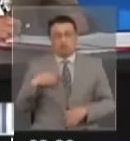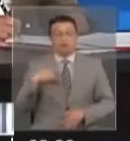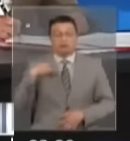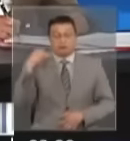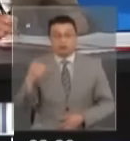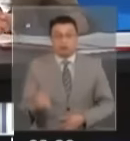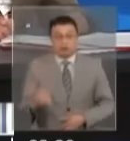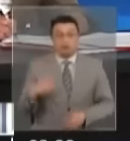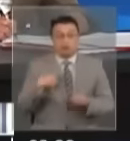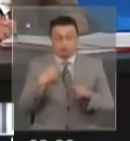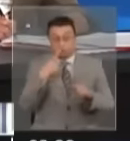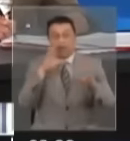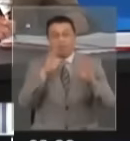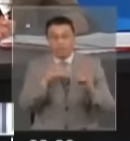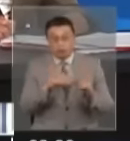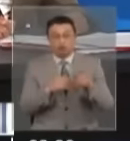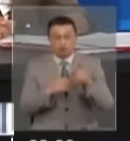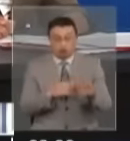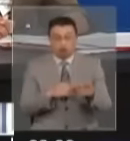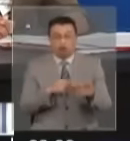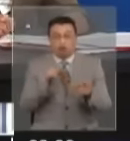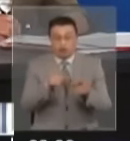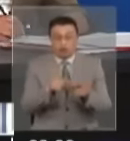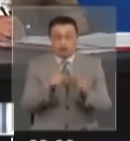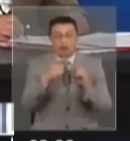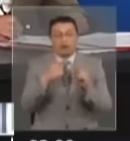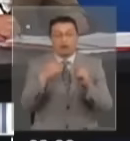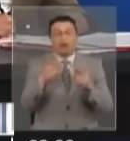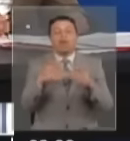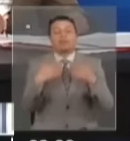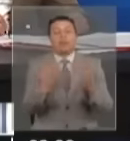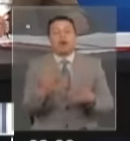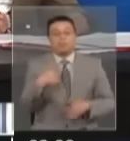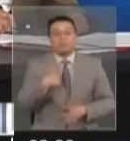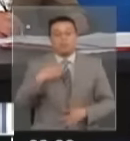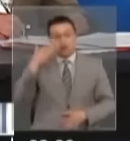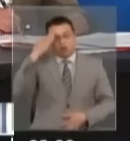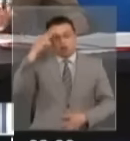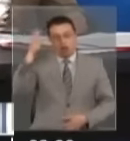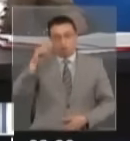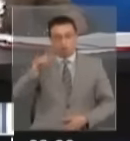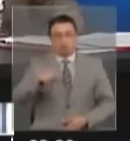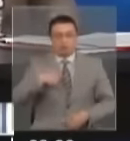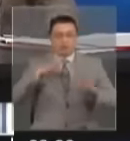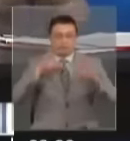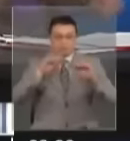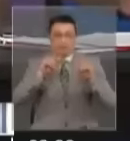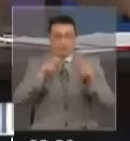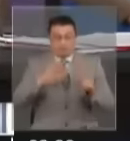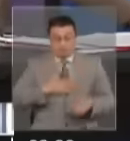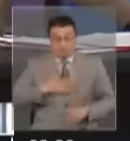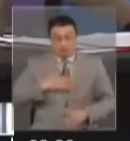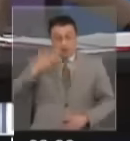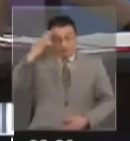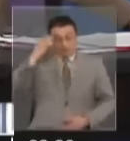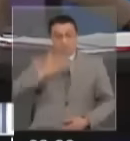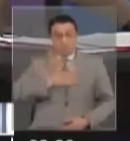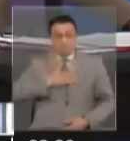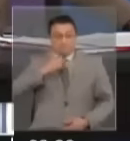en esa discusión y voy a dar mi opinión cuando estemos en esa discusión, porque mi opinión particular y